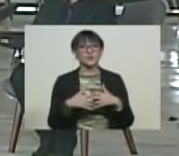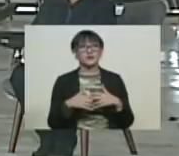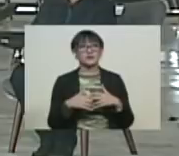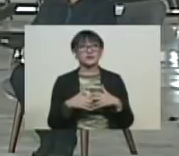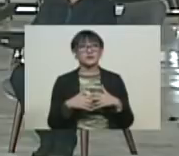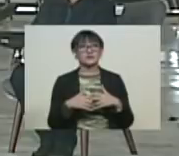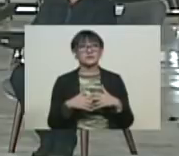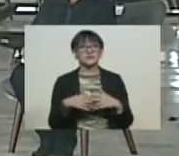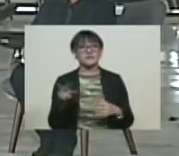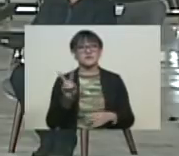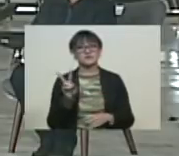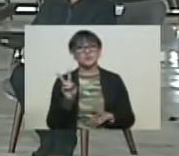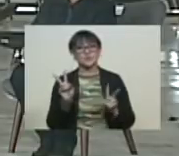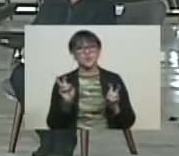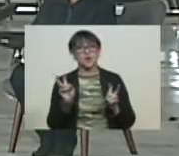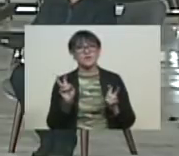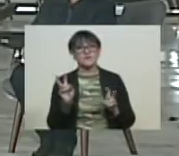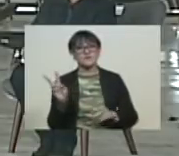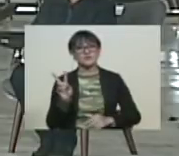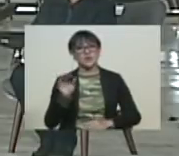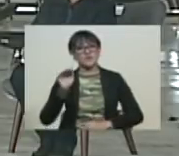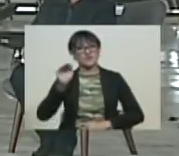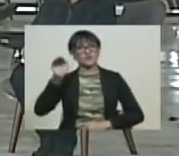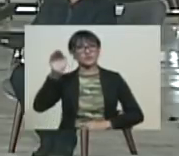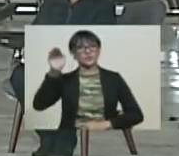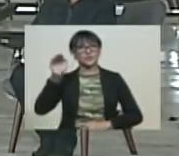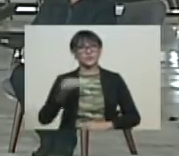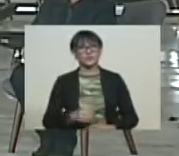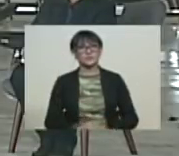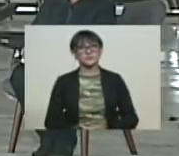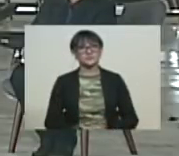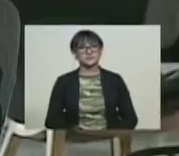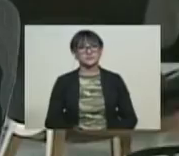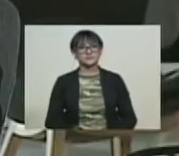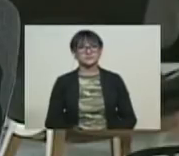configurando la Venezuela nueva, la Venezuela del futuro.